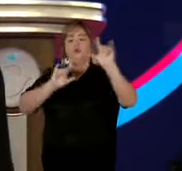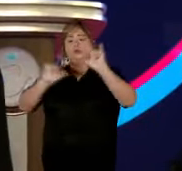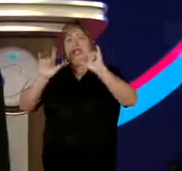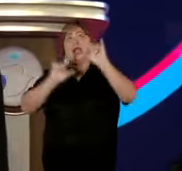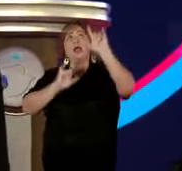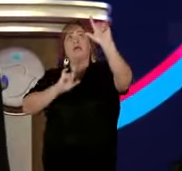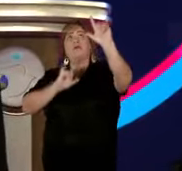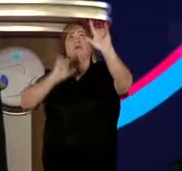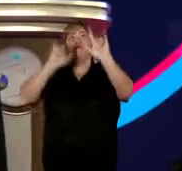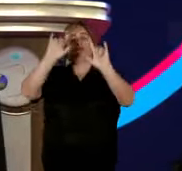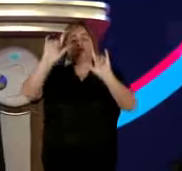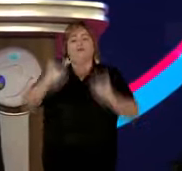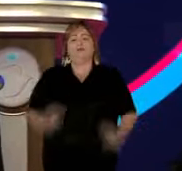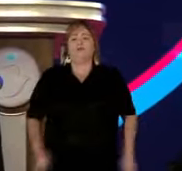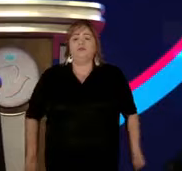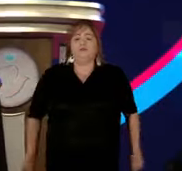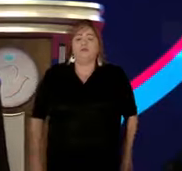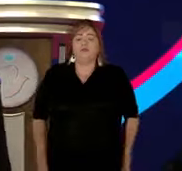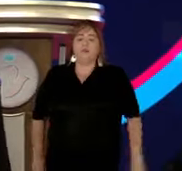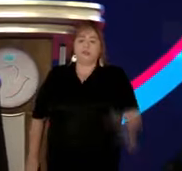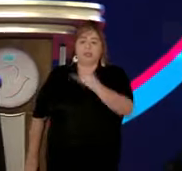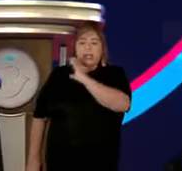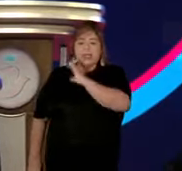amo. Díselo.